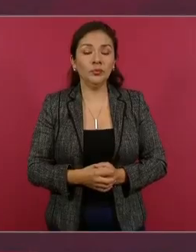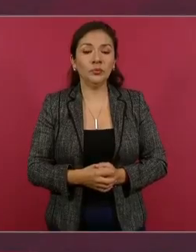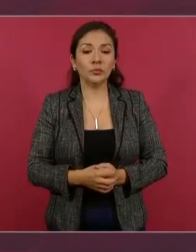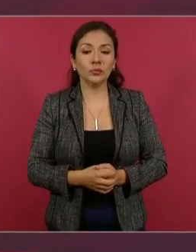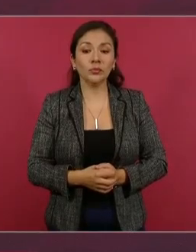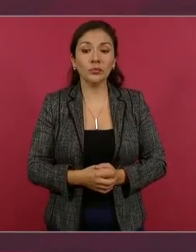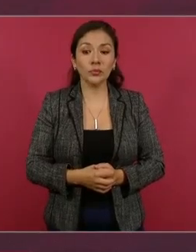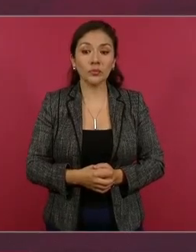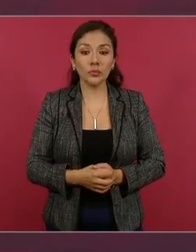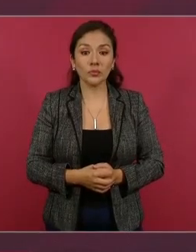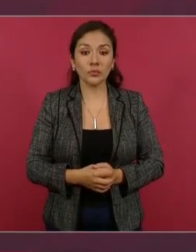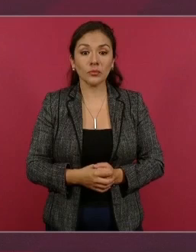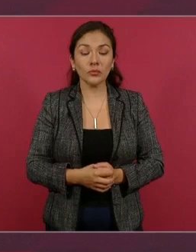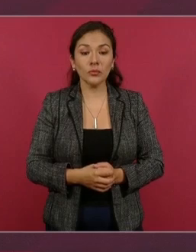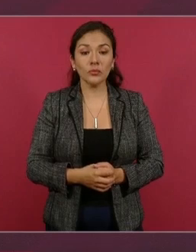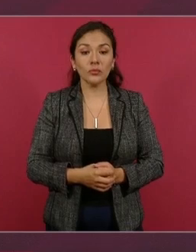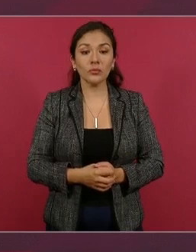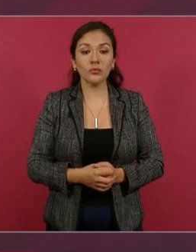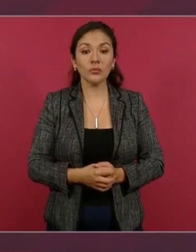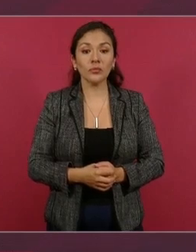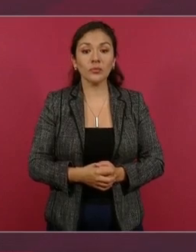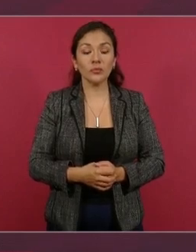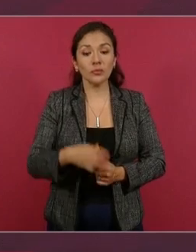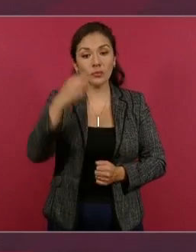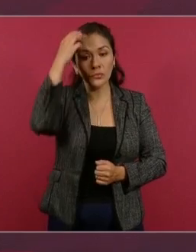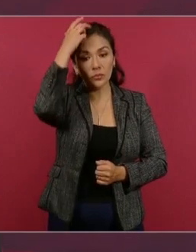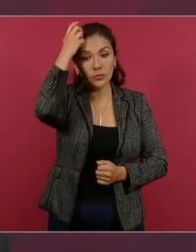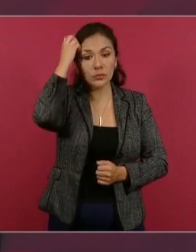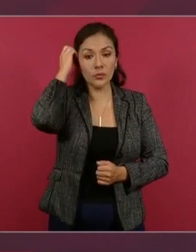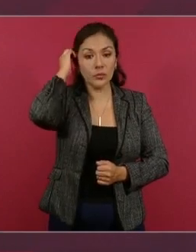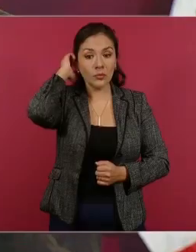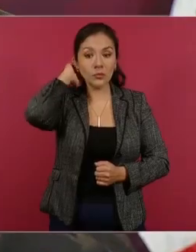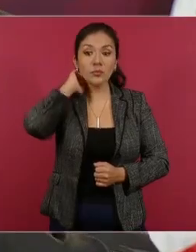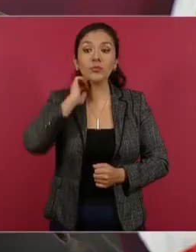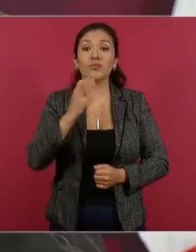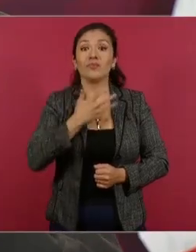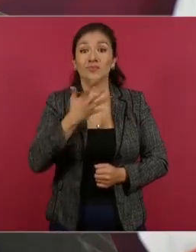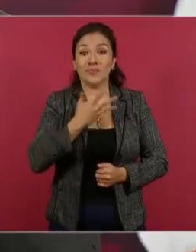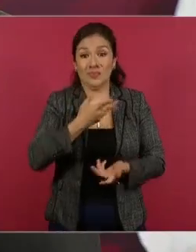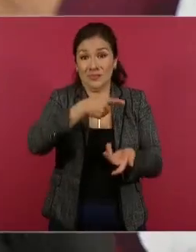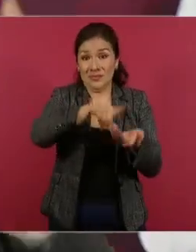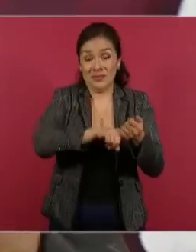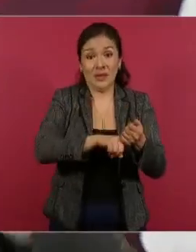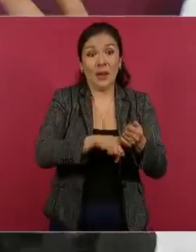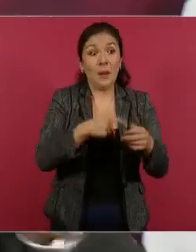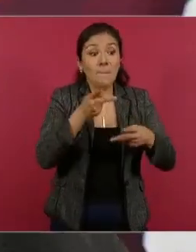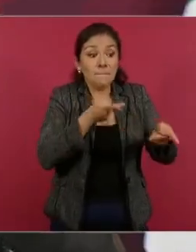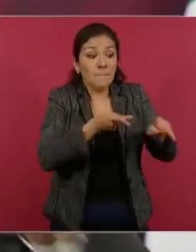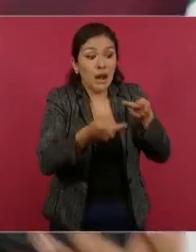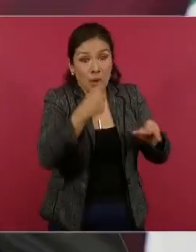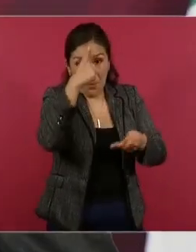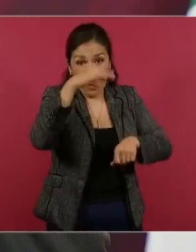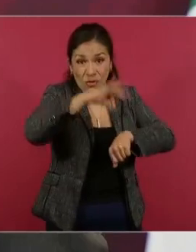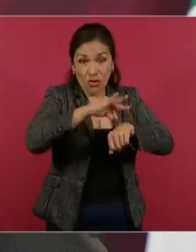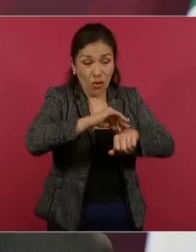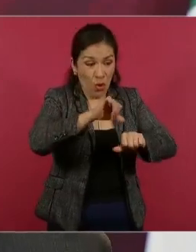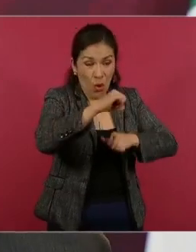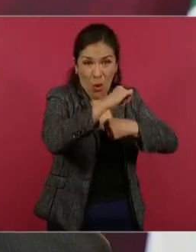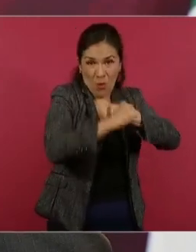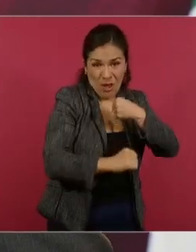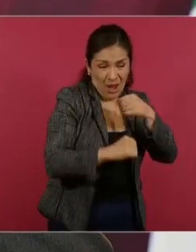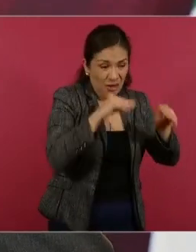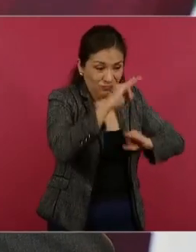Y lo tenían ya en la operación, preparándolo. Le dice la